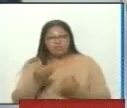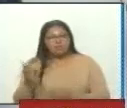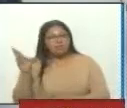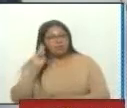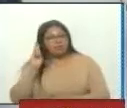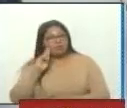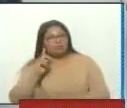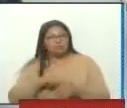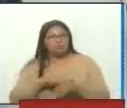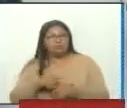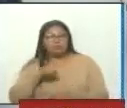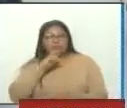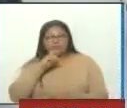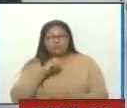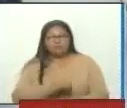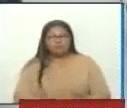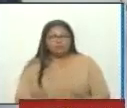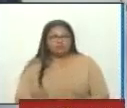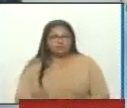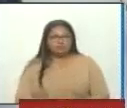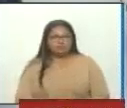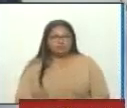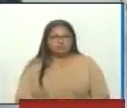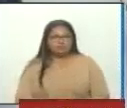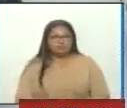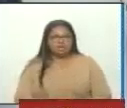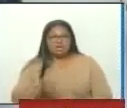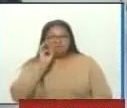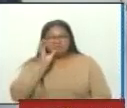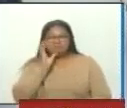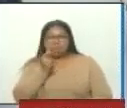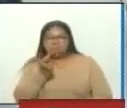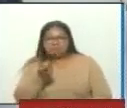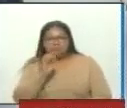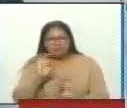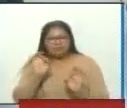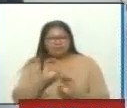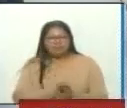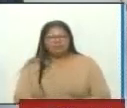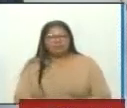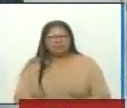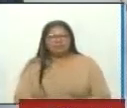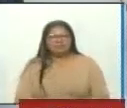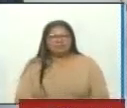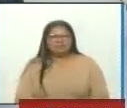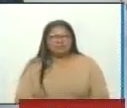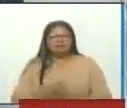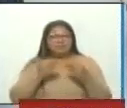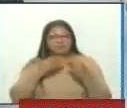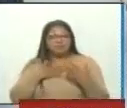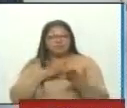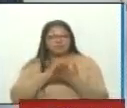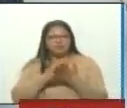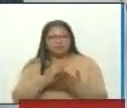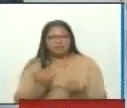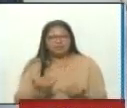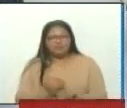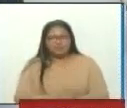de dificultades. No dejamos a la profesora Elena Salcedo tomar café. Ay, cabrón, me tomo allí.